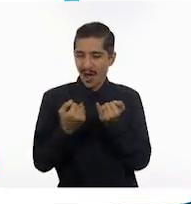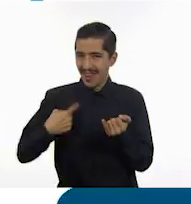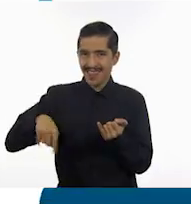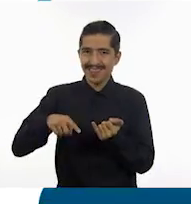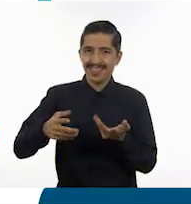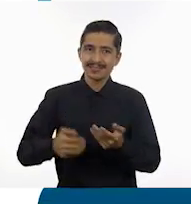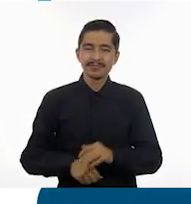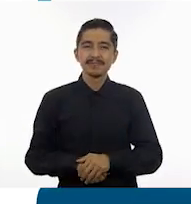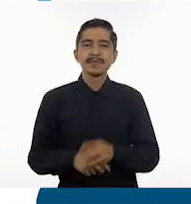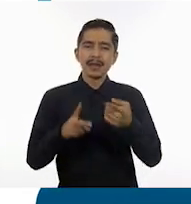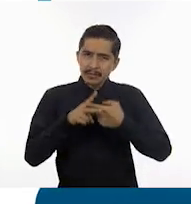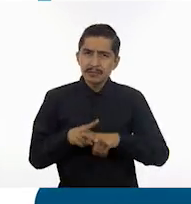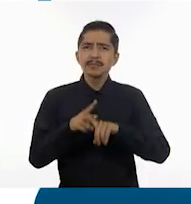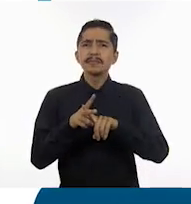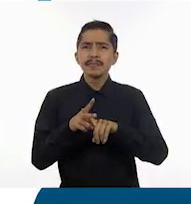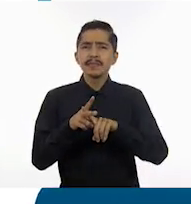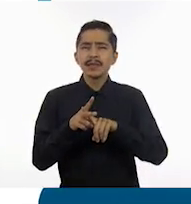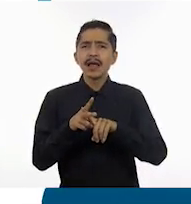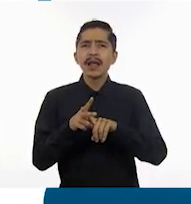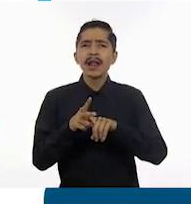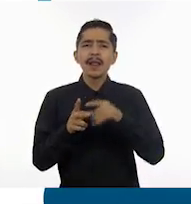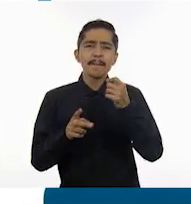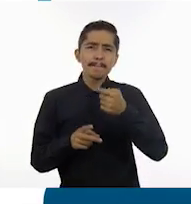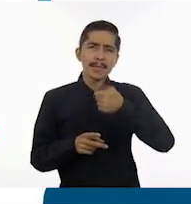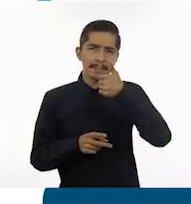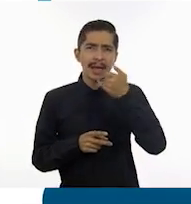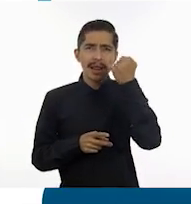nosotros. A continuación, Lengua Materna.